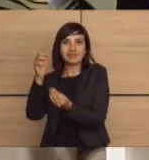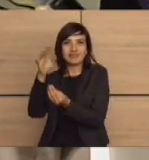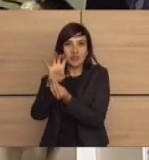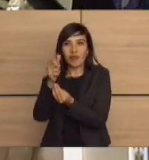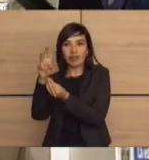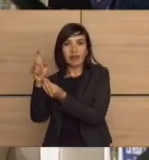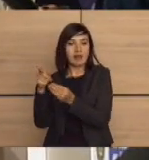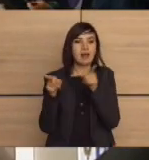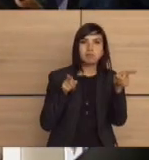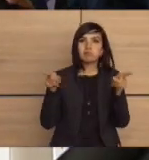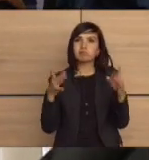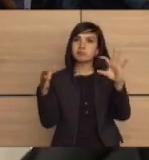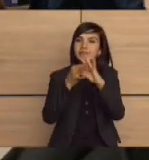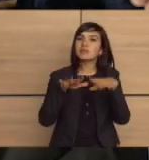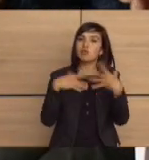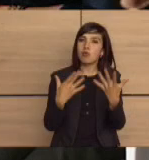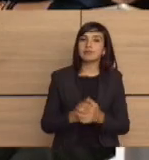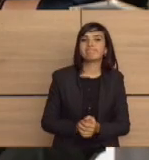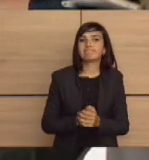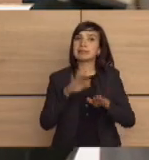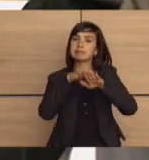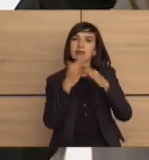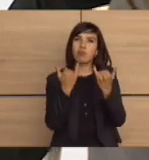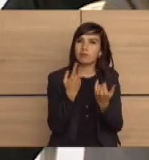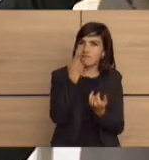aquí valdría la pena una aclaración.